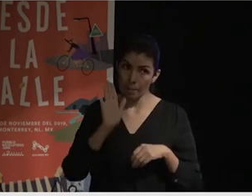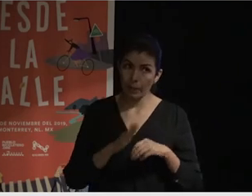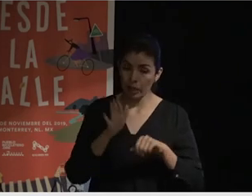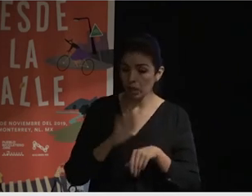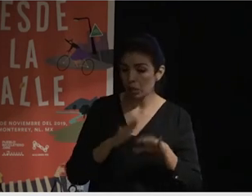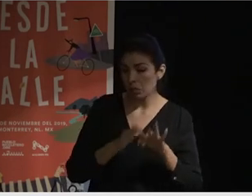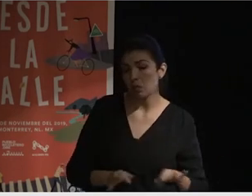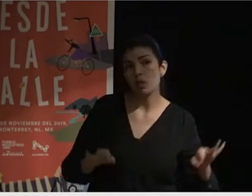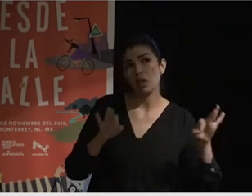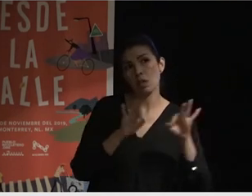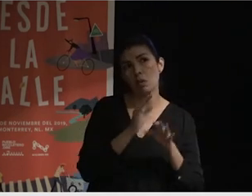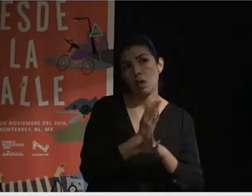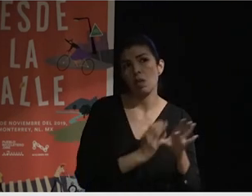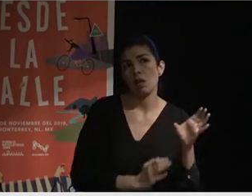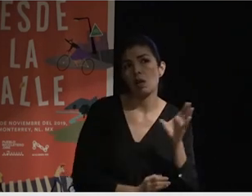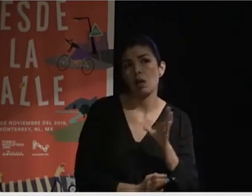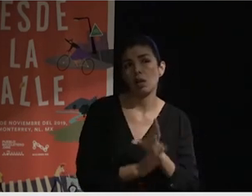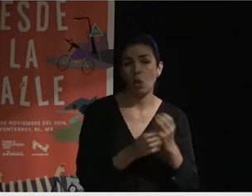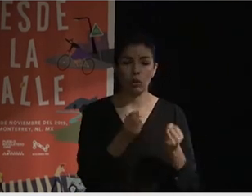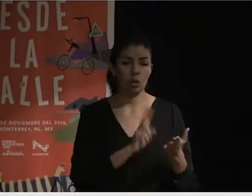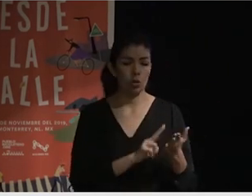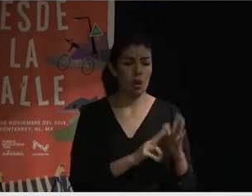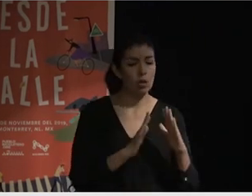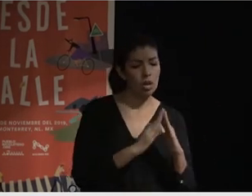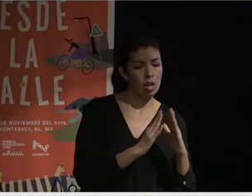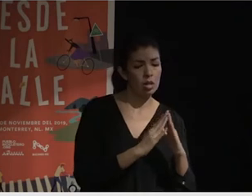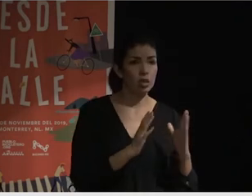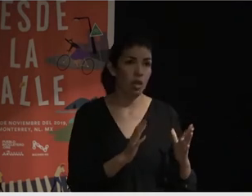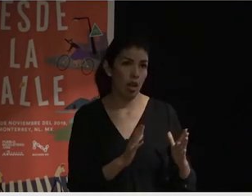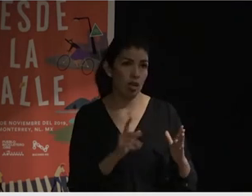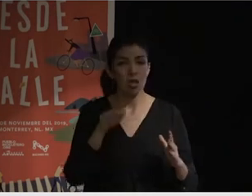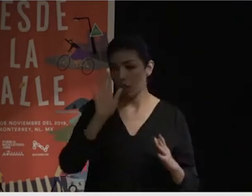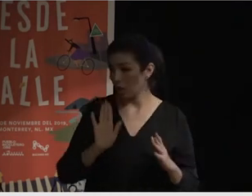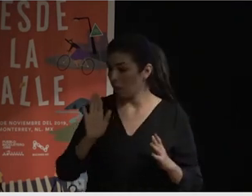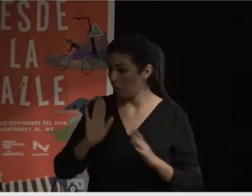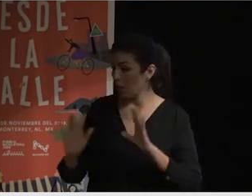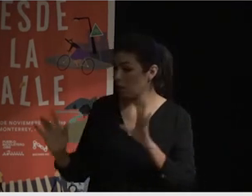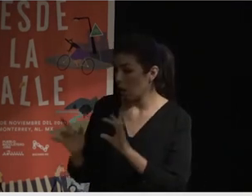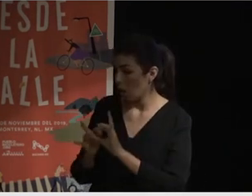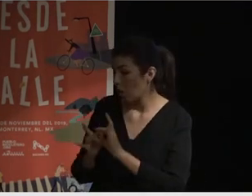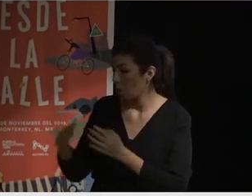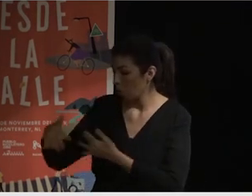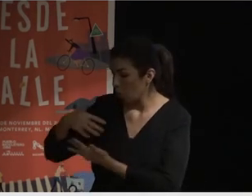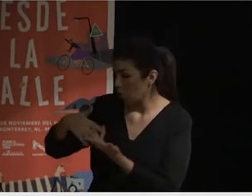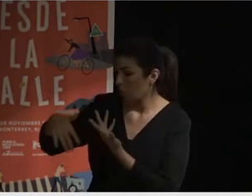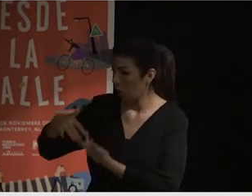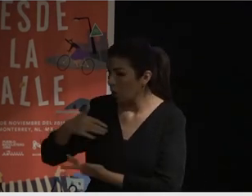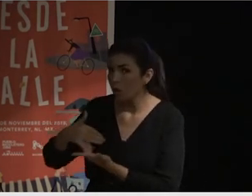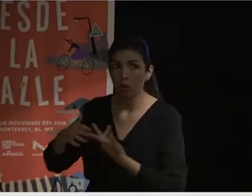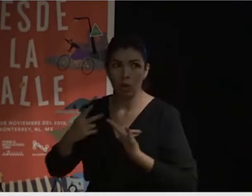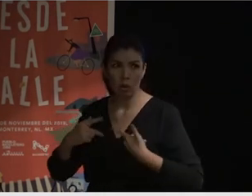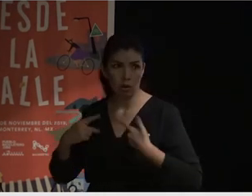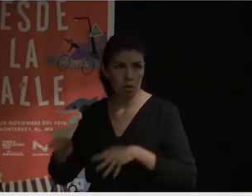menos interrelación entre la comunidad. Por otra parte, yo considero que,